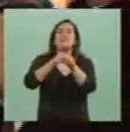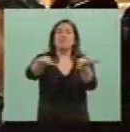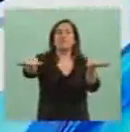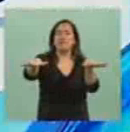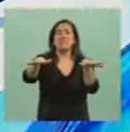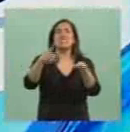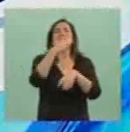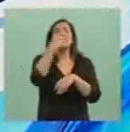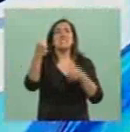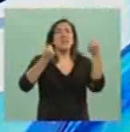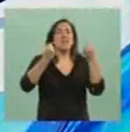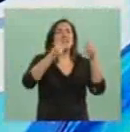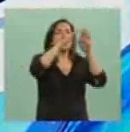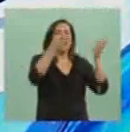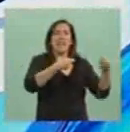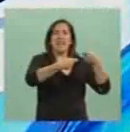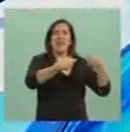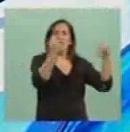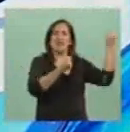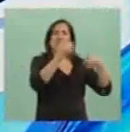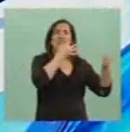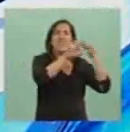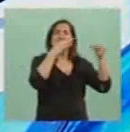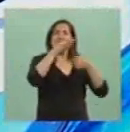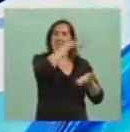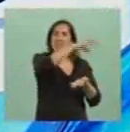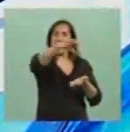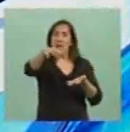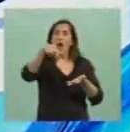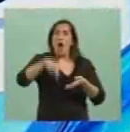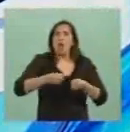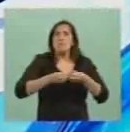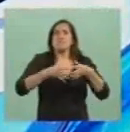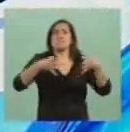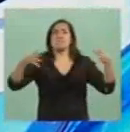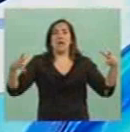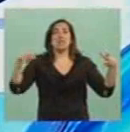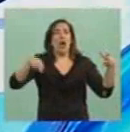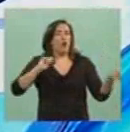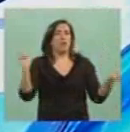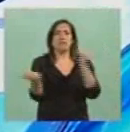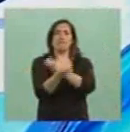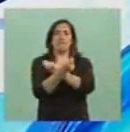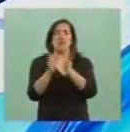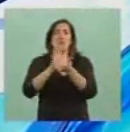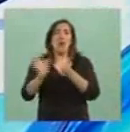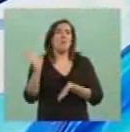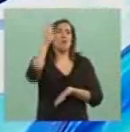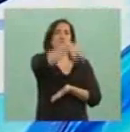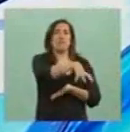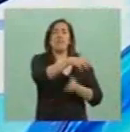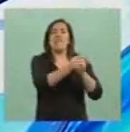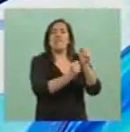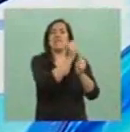100 concesionarios, 2.500 empleados, se va a transformar en una fábrica que va a producir en